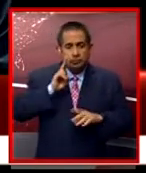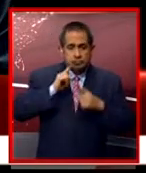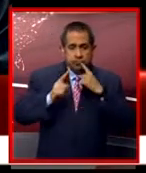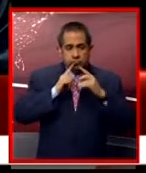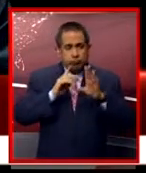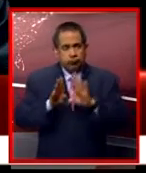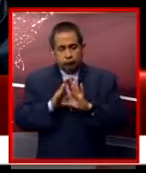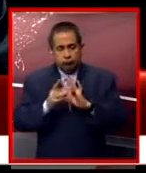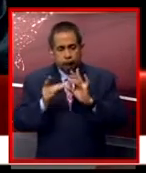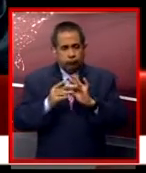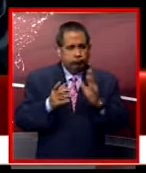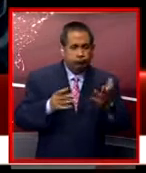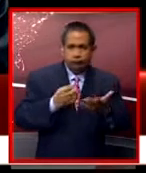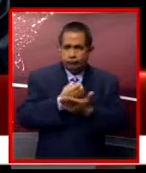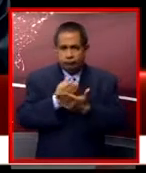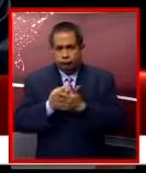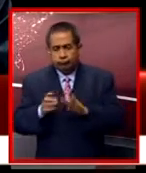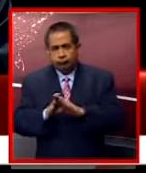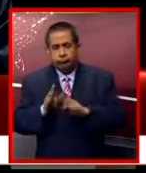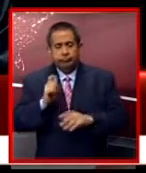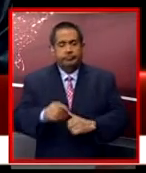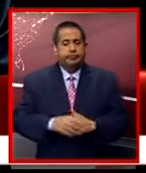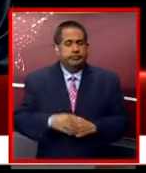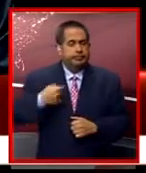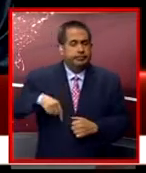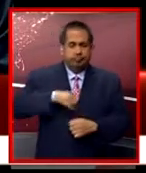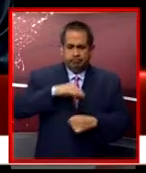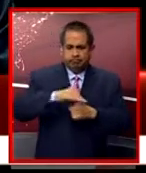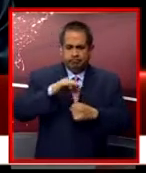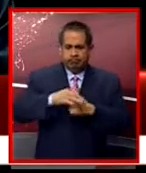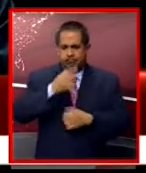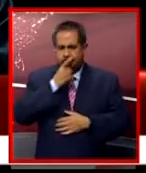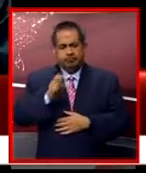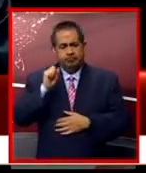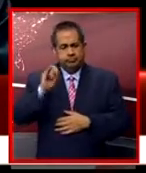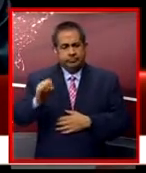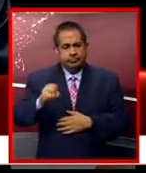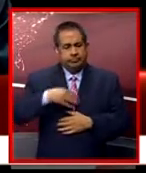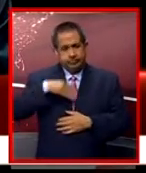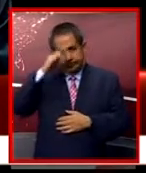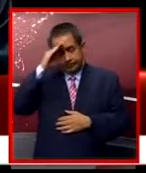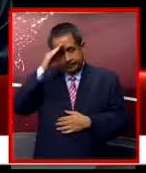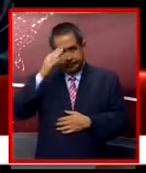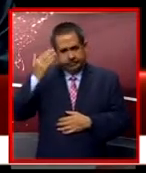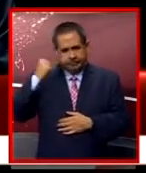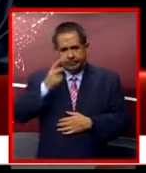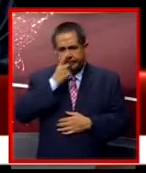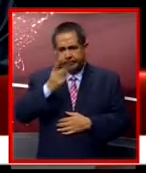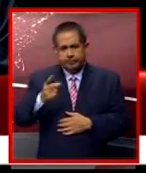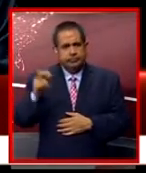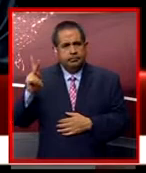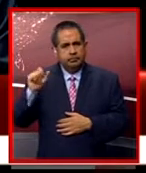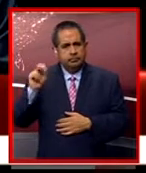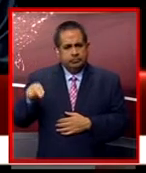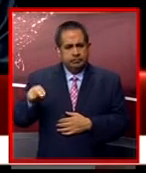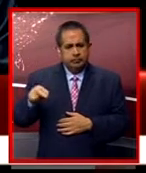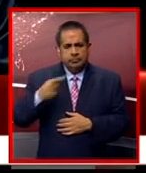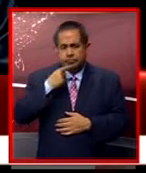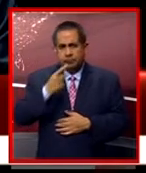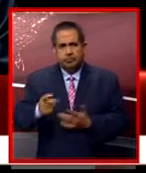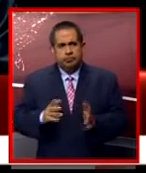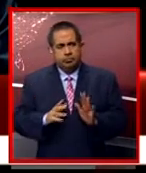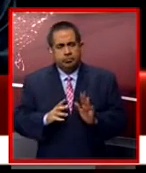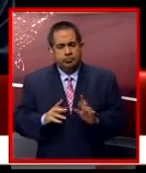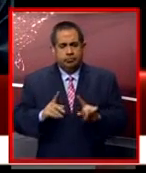de volatilidad económica. Votaremos a favor porque, como lo hemos dicho, Acción Nacional no